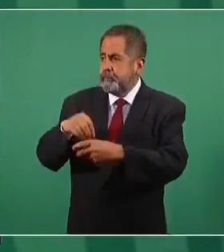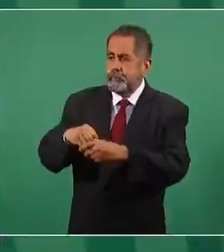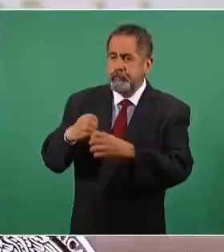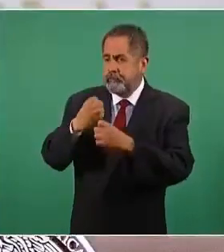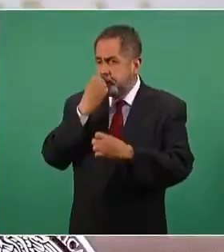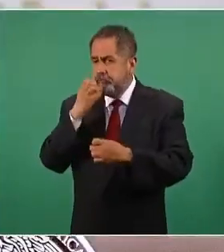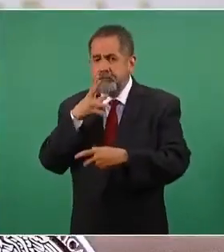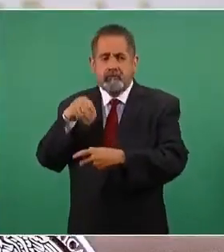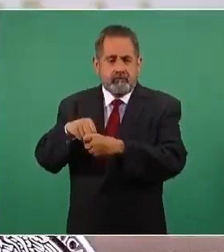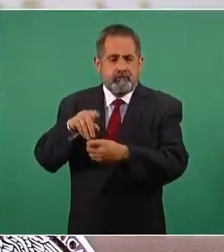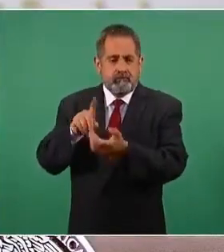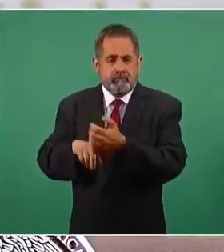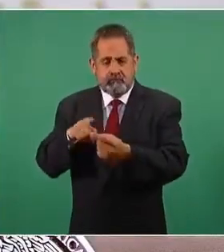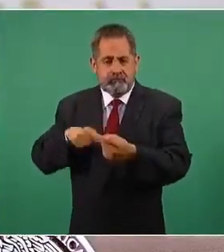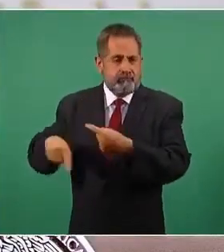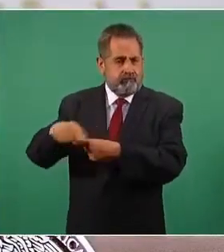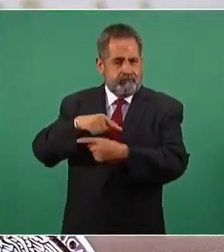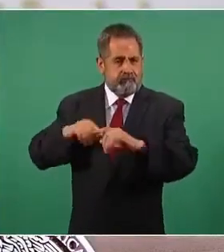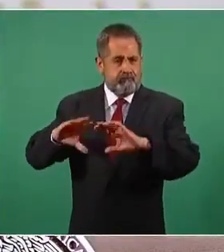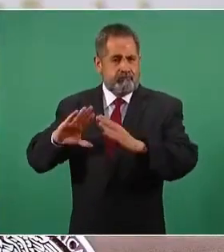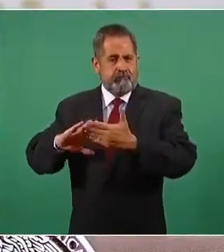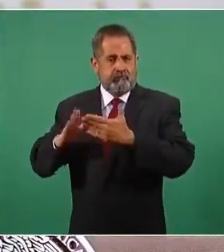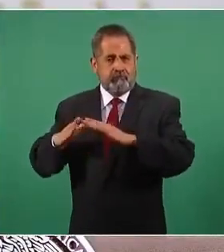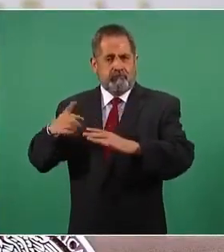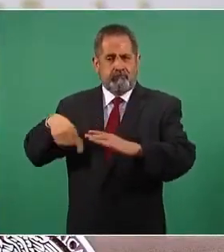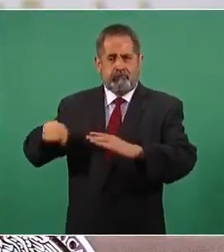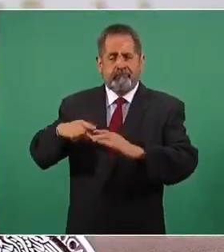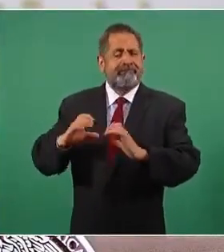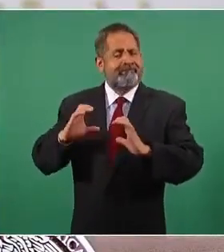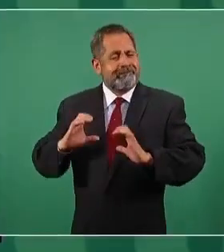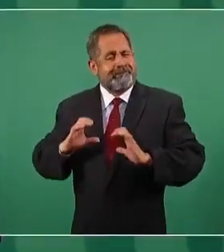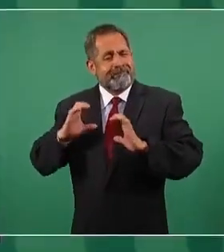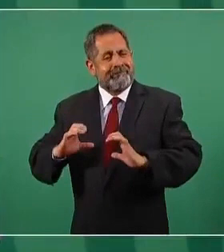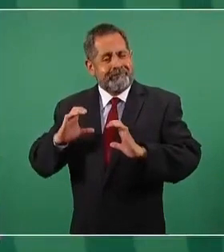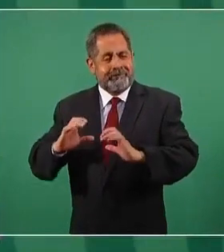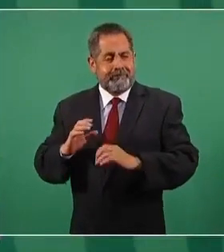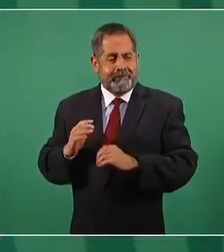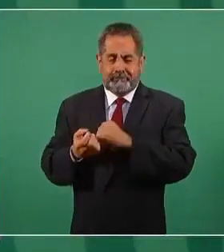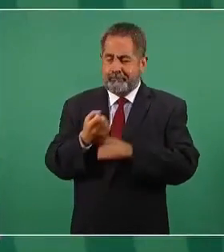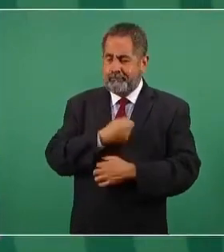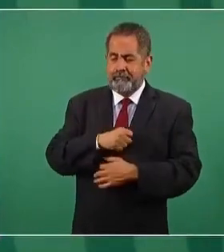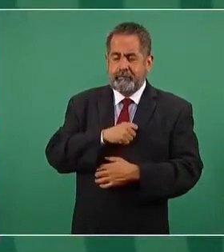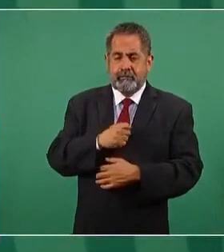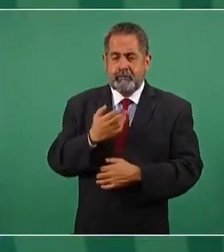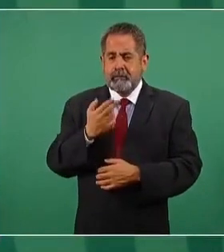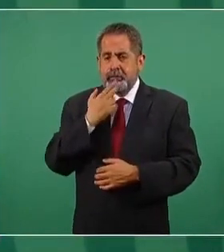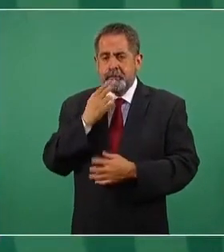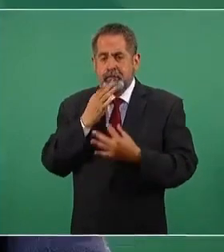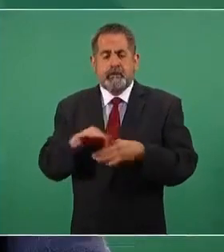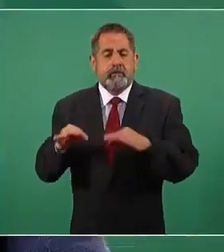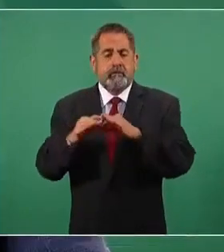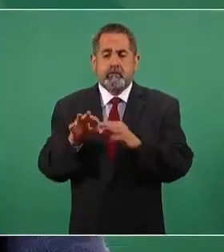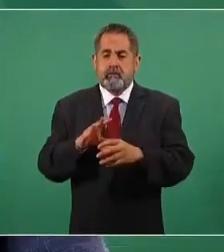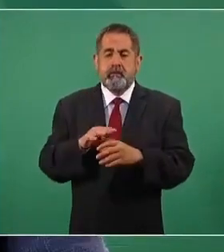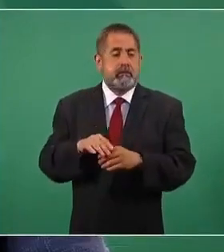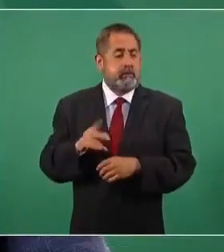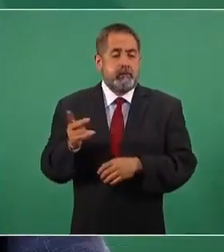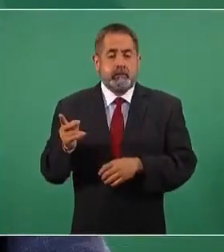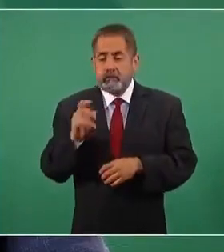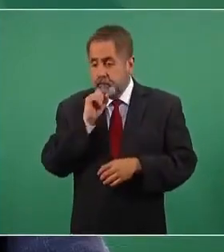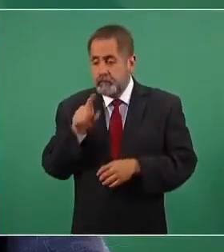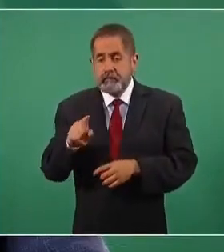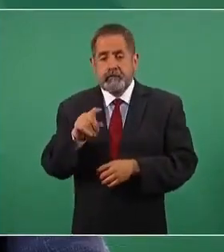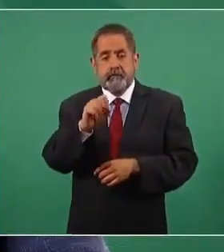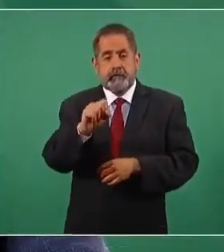central, que en una comunidad es quien decide muchas cosas, se integren la Secretaría de Educación,